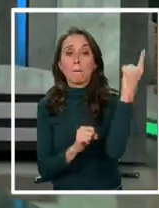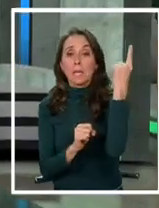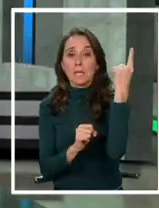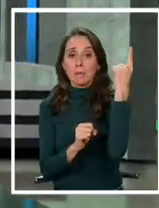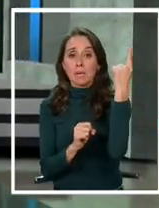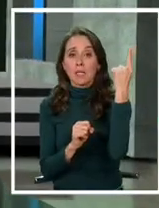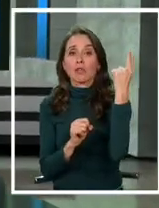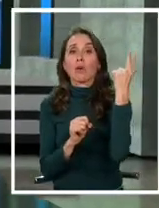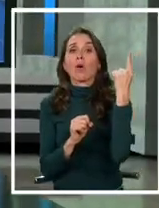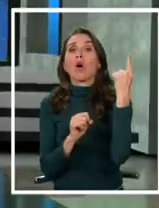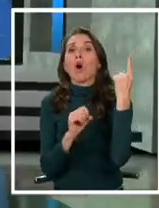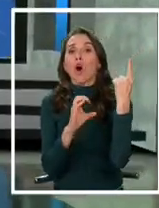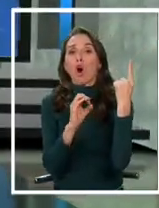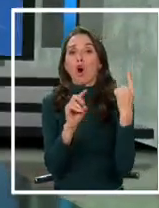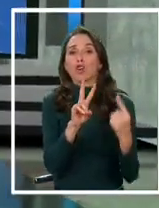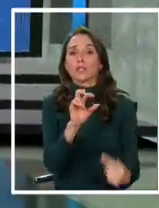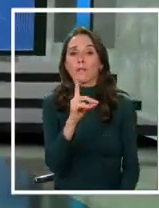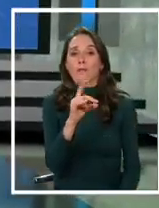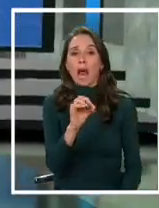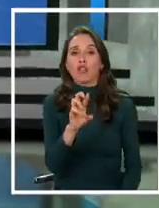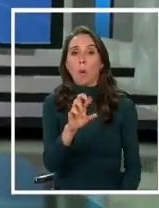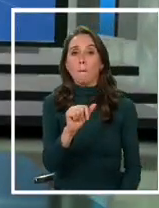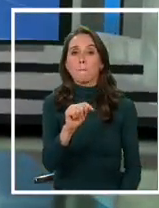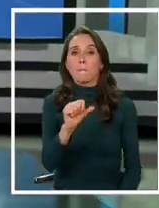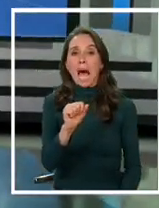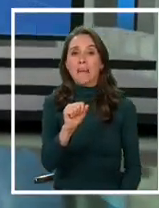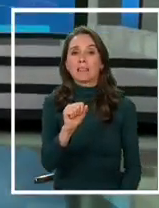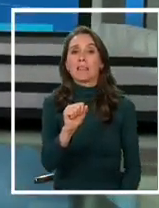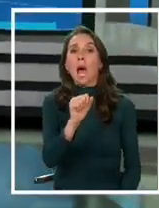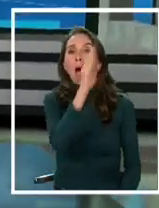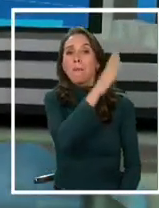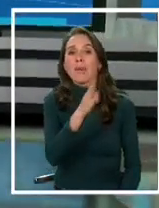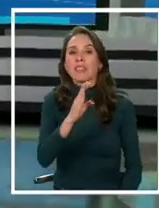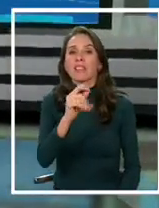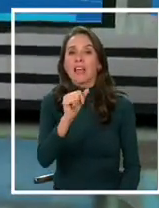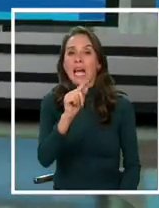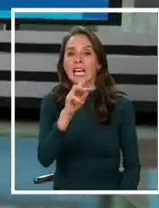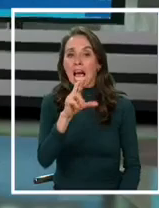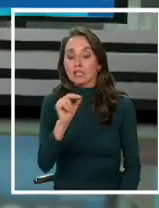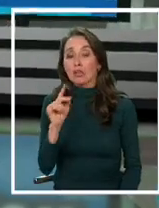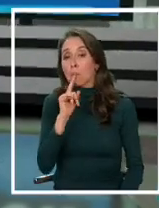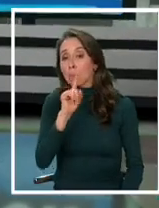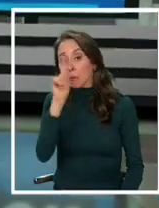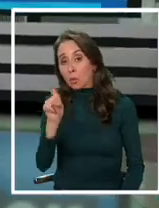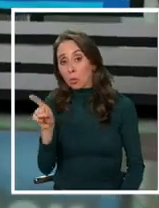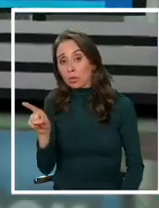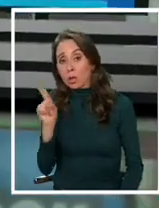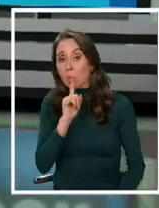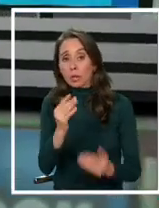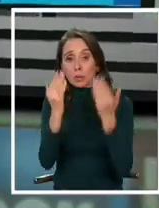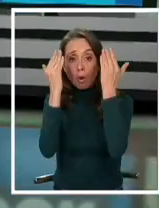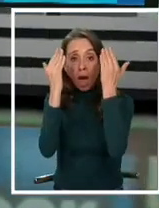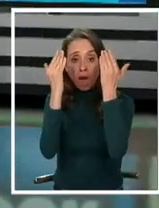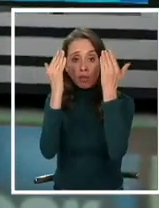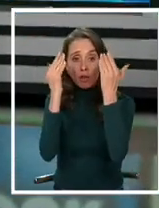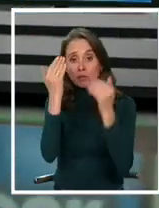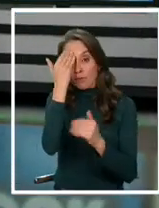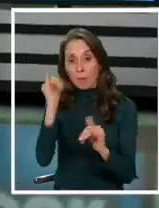por pata bendita Castro será este el adió definitivo del ídolo de